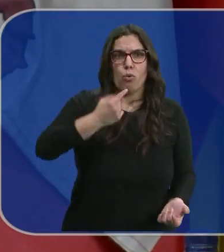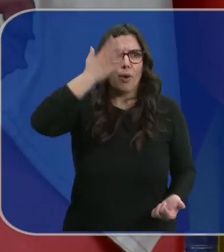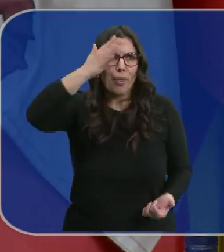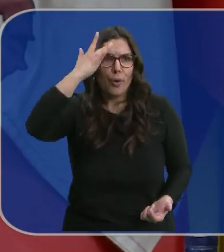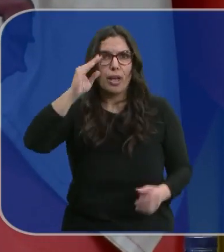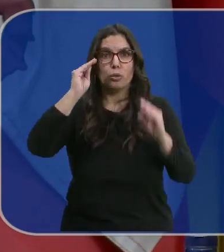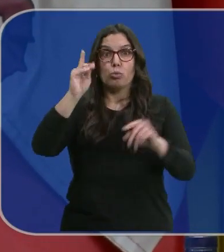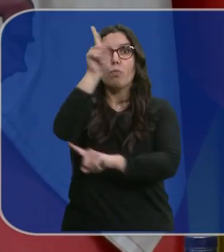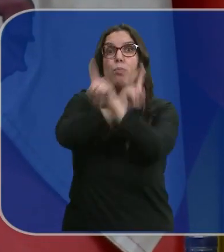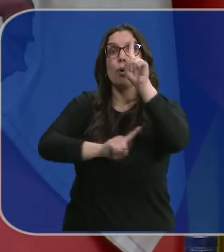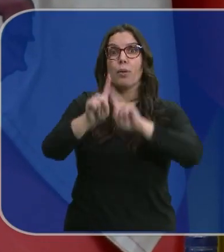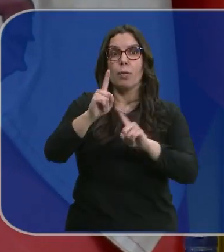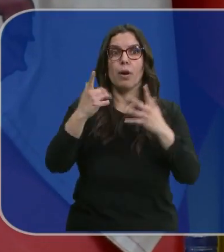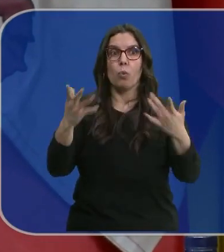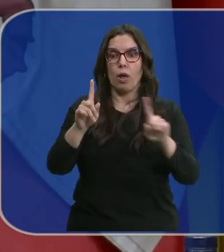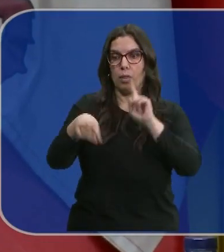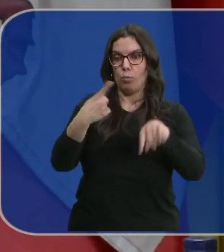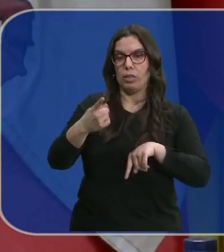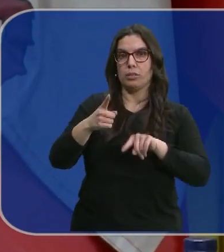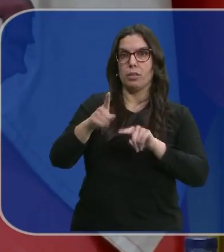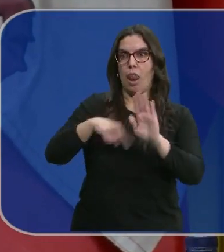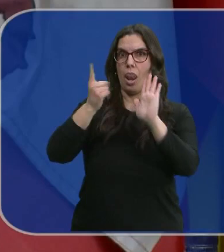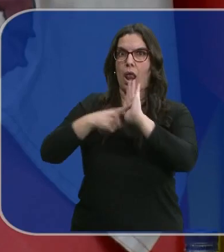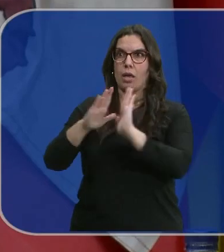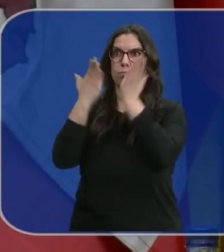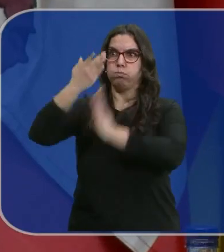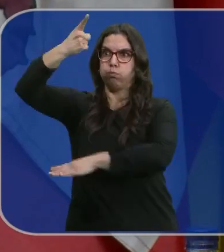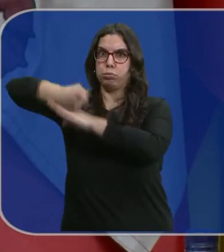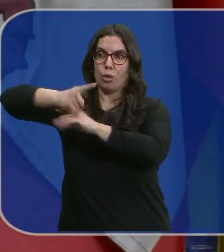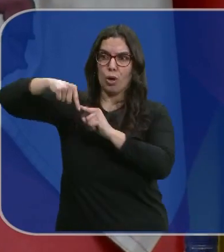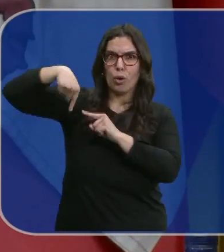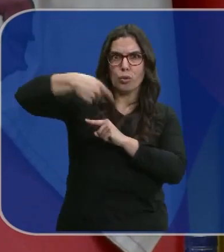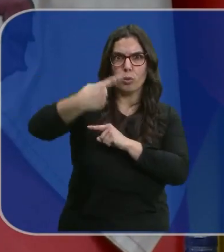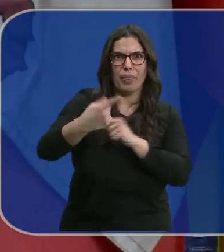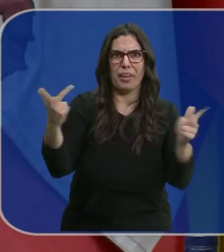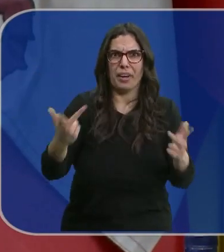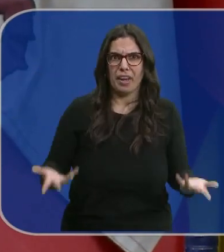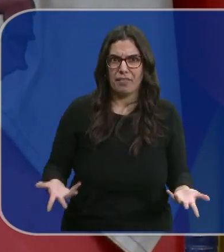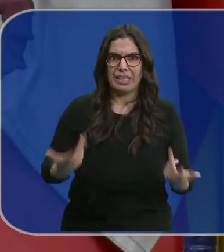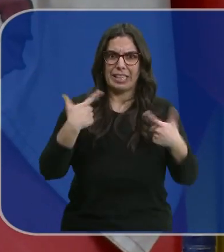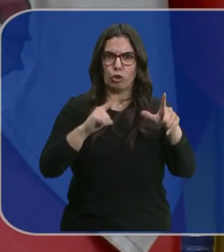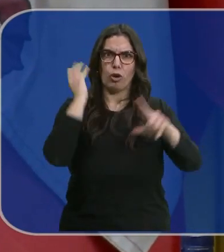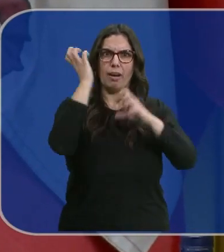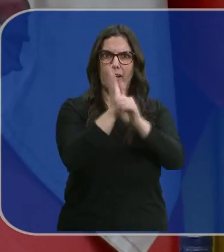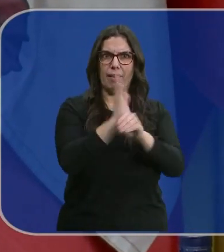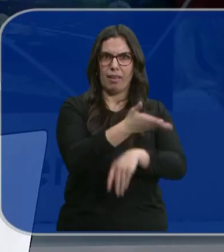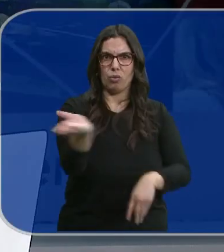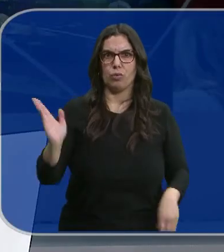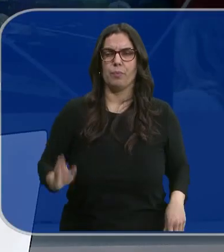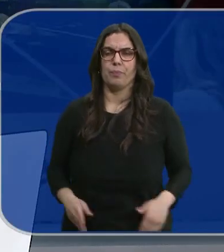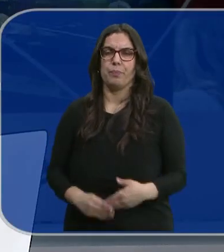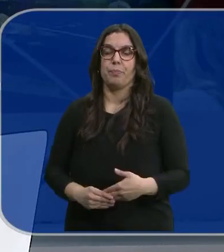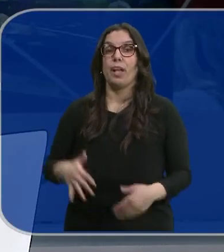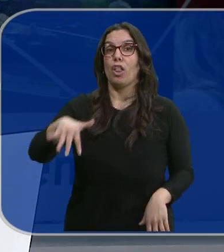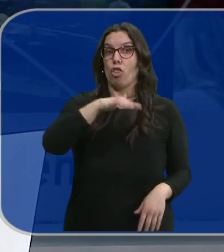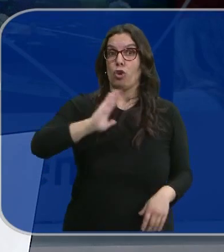ideología. El problema es cuando esto se pasa a boletín oficial del Estado y empieza a tener unas consecuencias gravísimas en el sector ganadero.